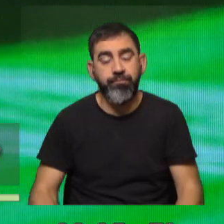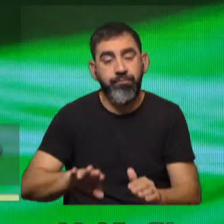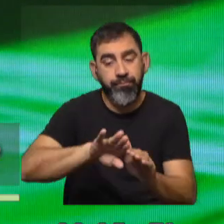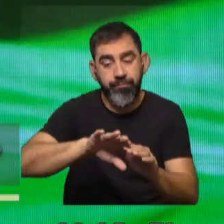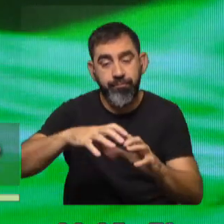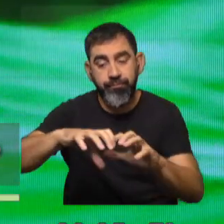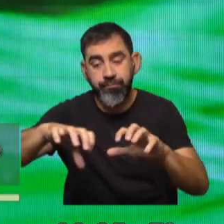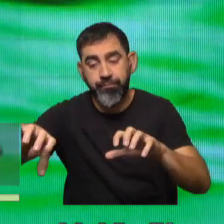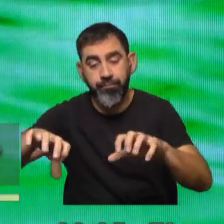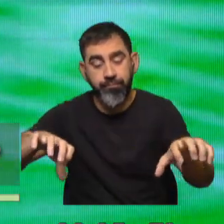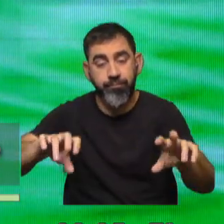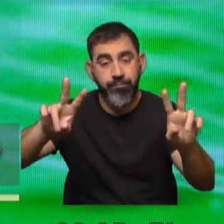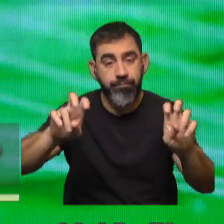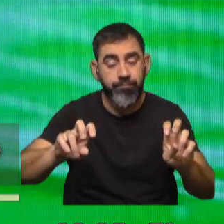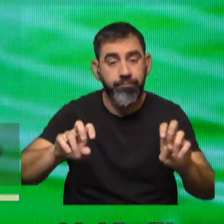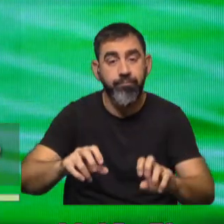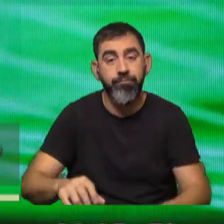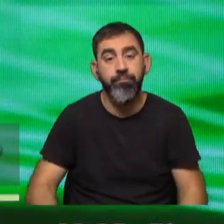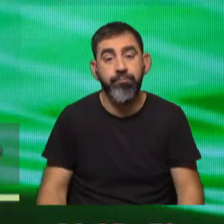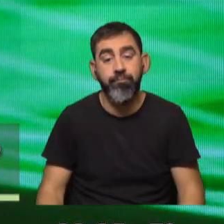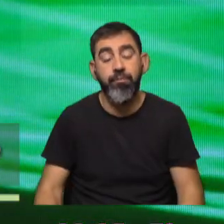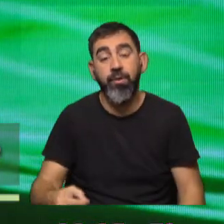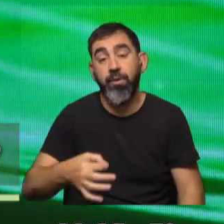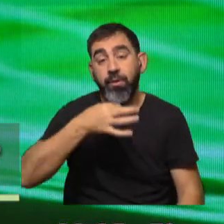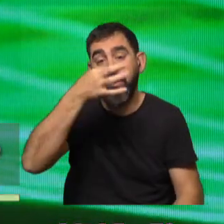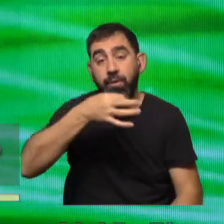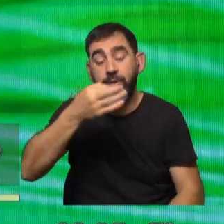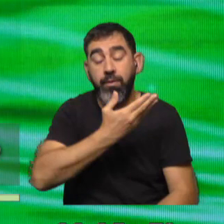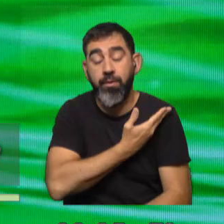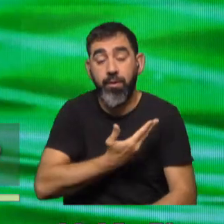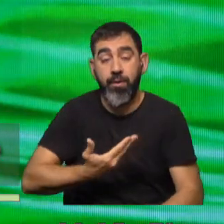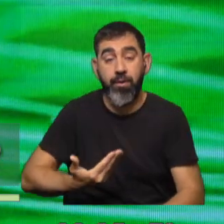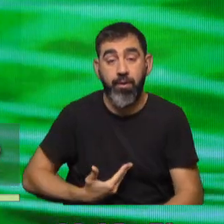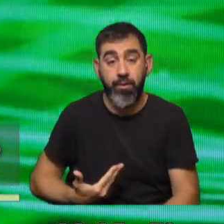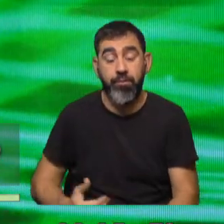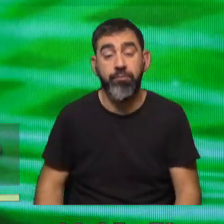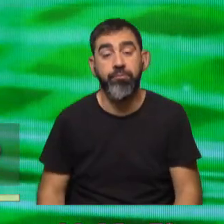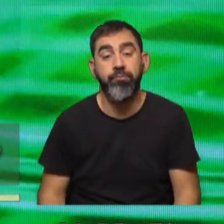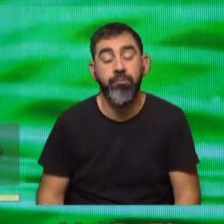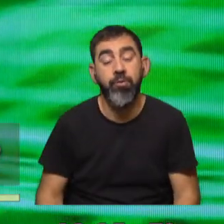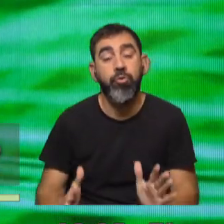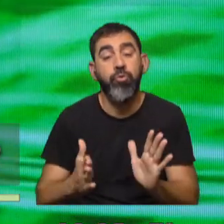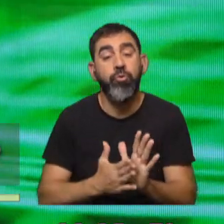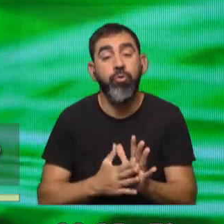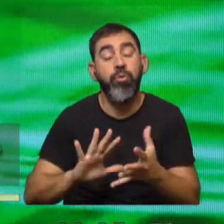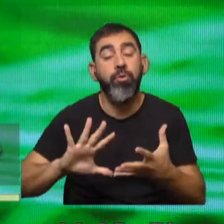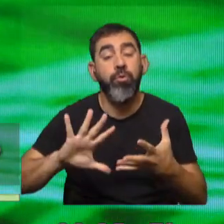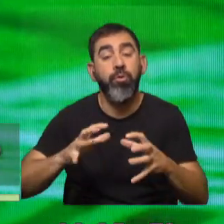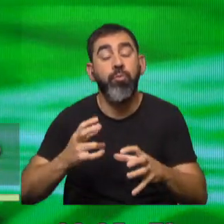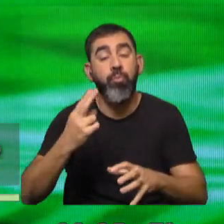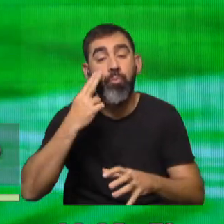los componentes de esos dichos fíjense ustedes que las declaraciones de la presidencia hace referencia a una crisis